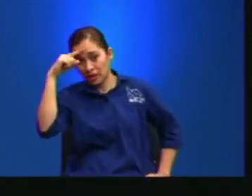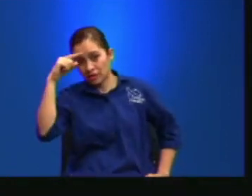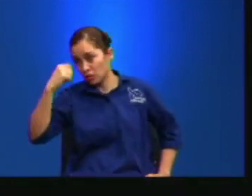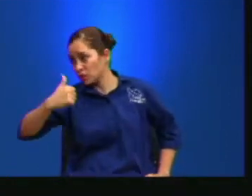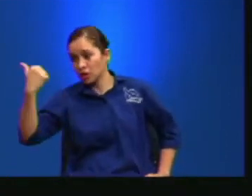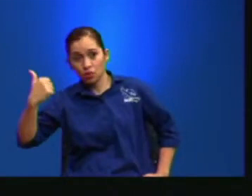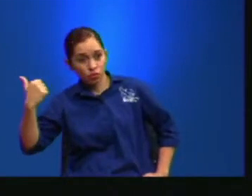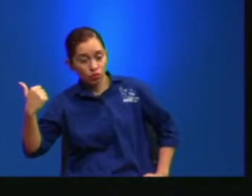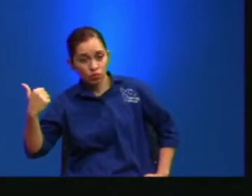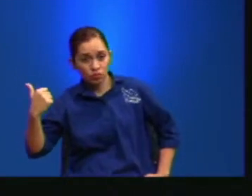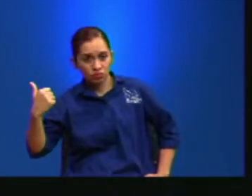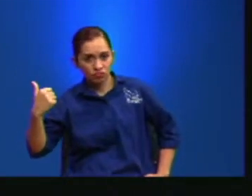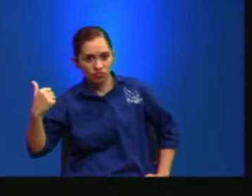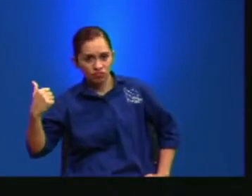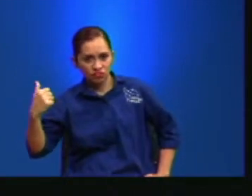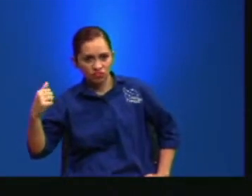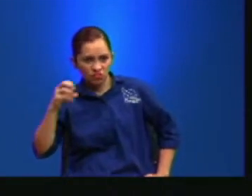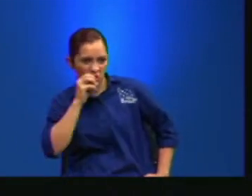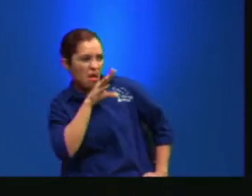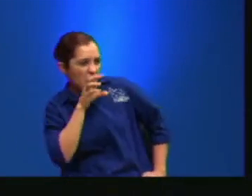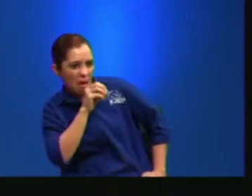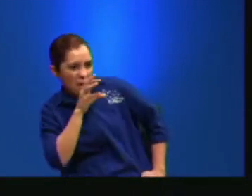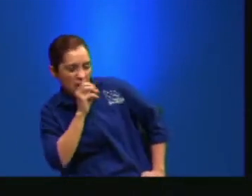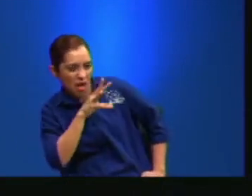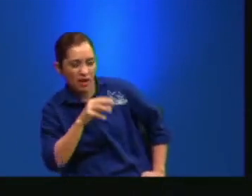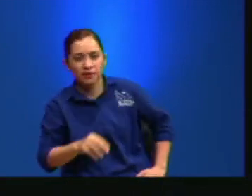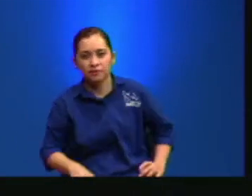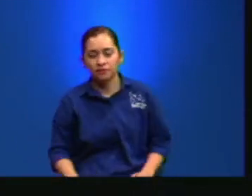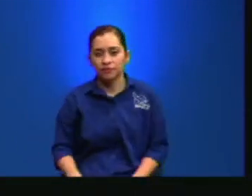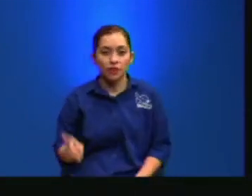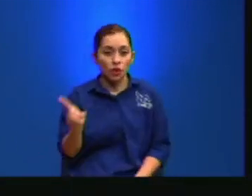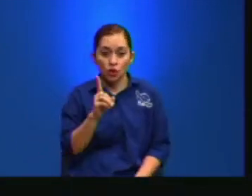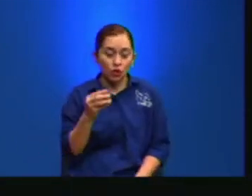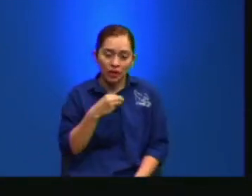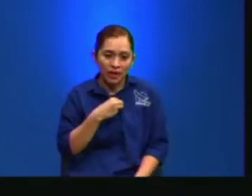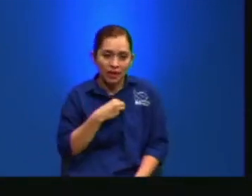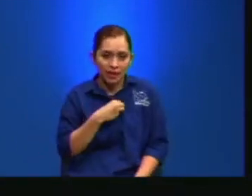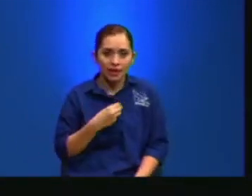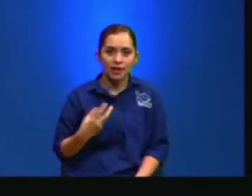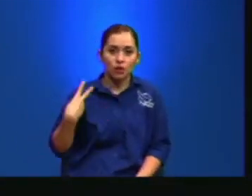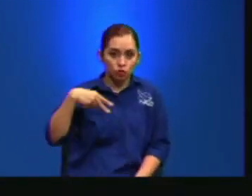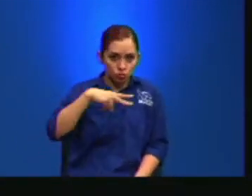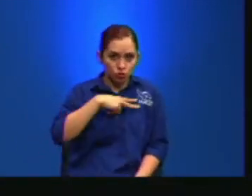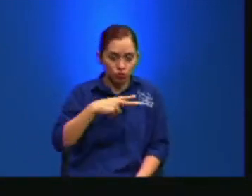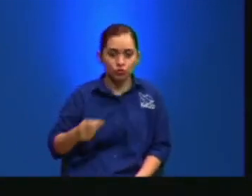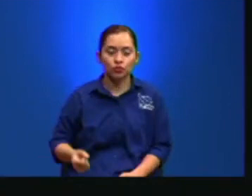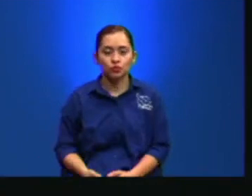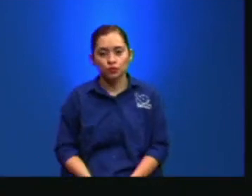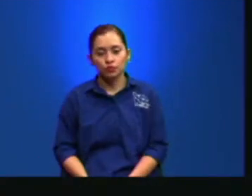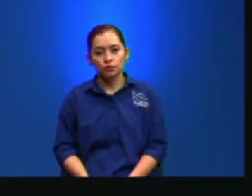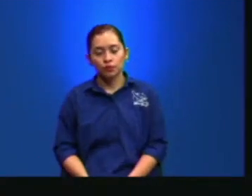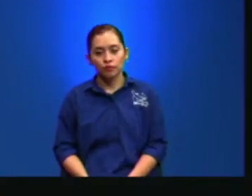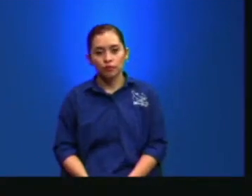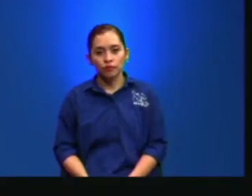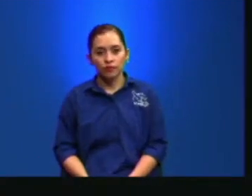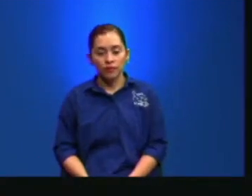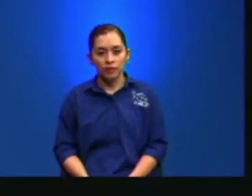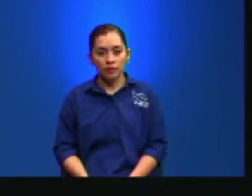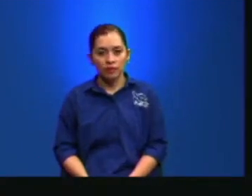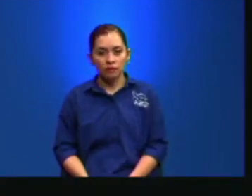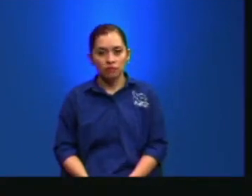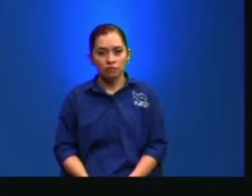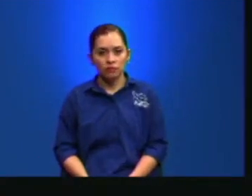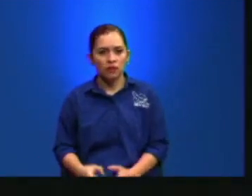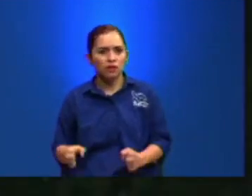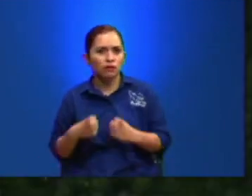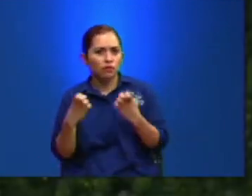óxido y bueno entonces no sabían por eso esto hermanos sergio eso